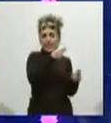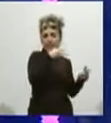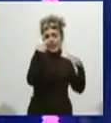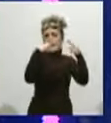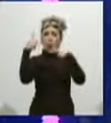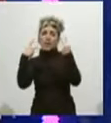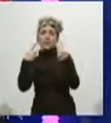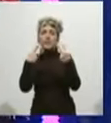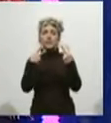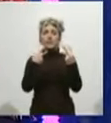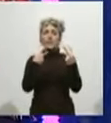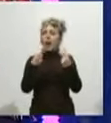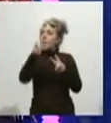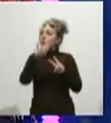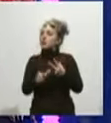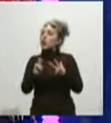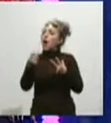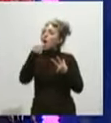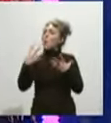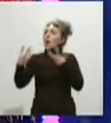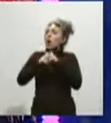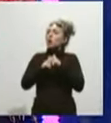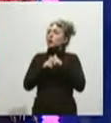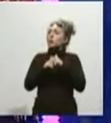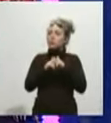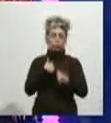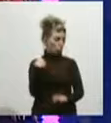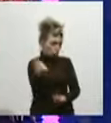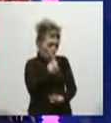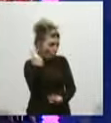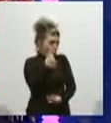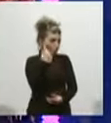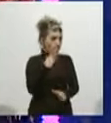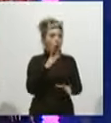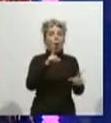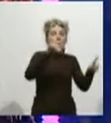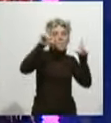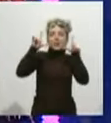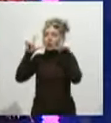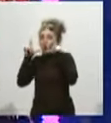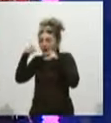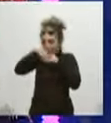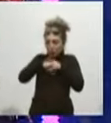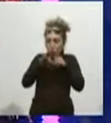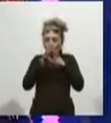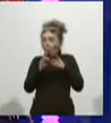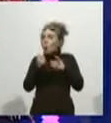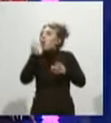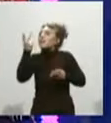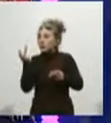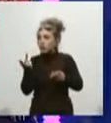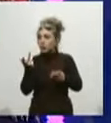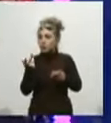¿qué personaje es el que come contigo? El 2 de Televisión Canaria, contigo, que está llevando hasta sus solo, casas en este momento la elección del drag queen del carnaval de Arrecife